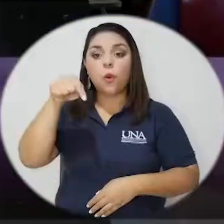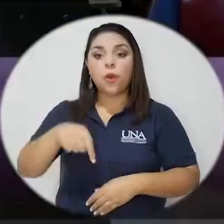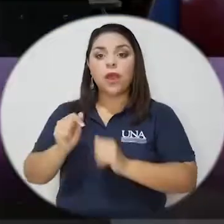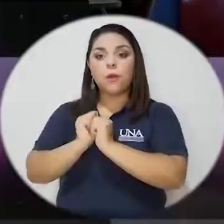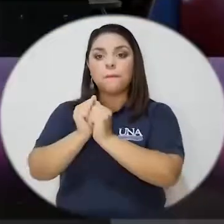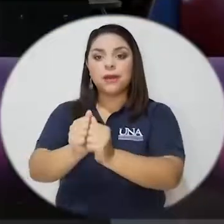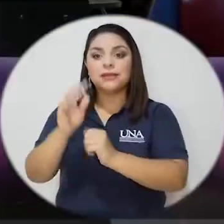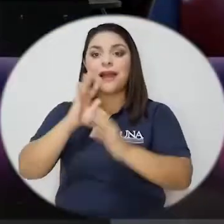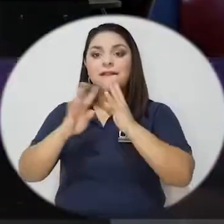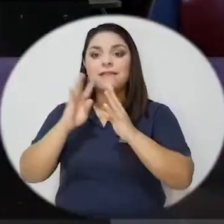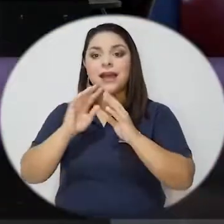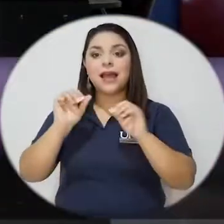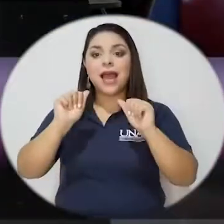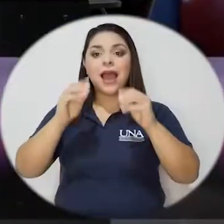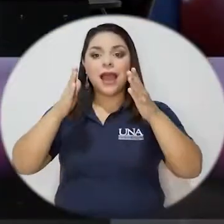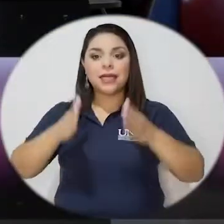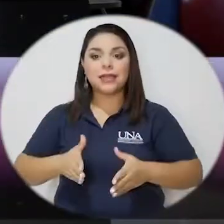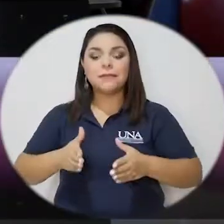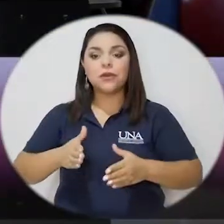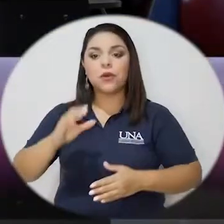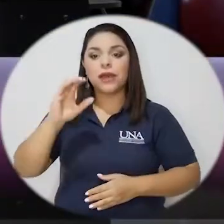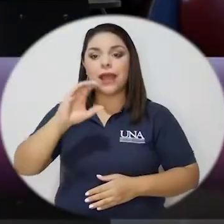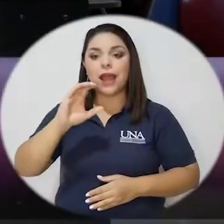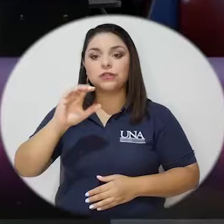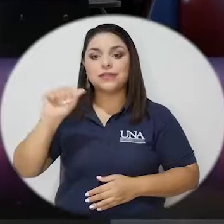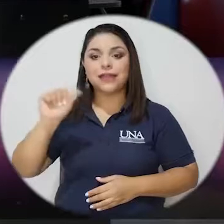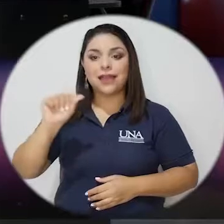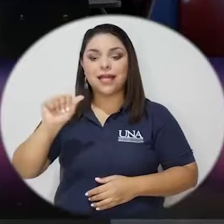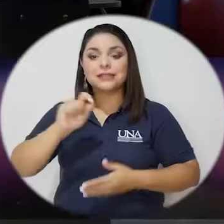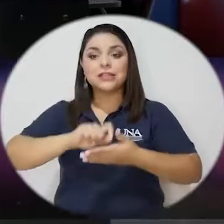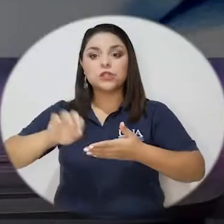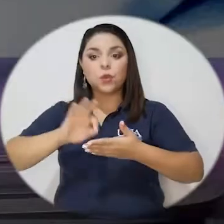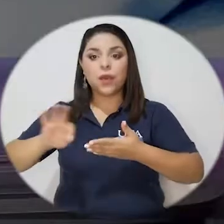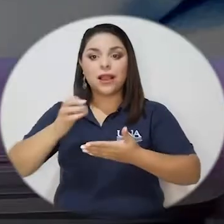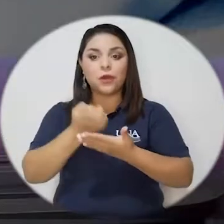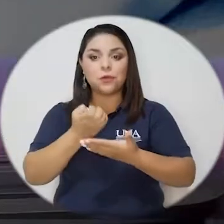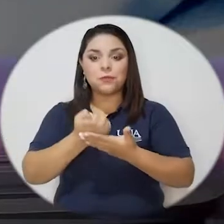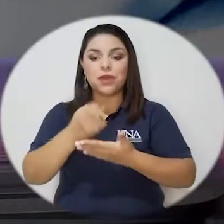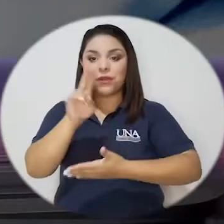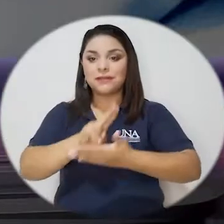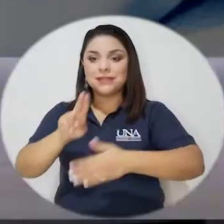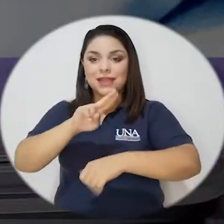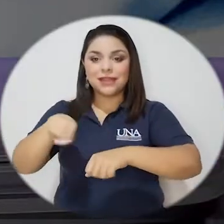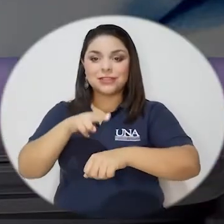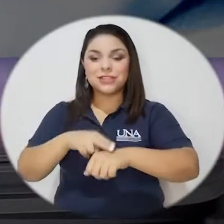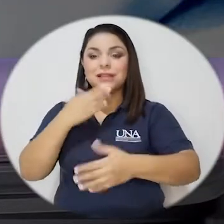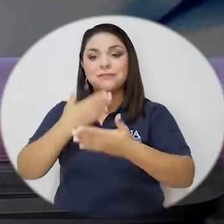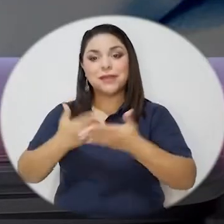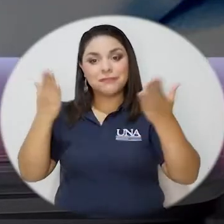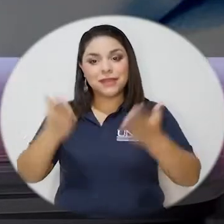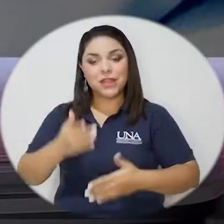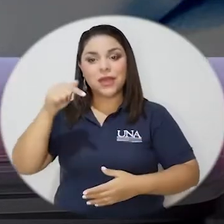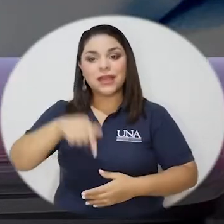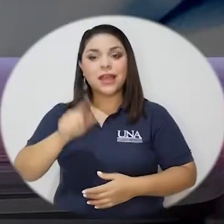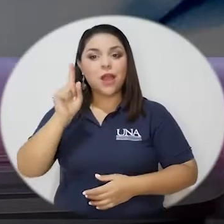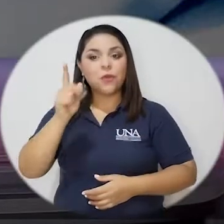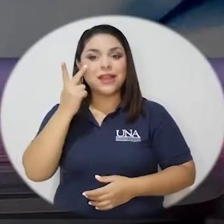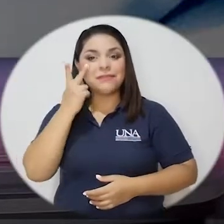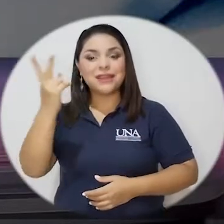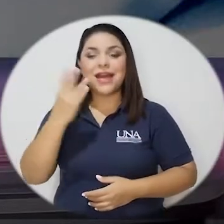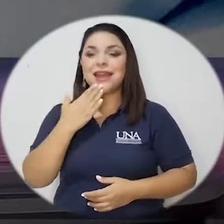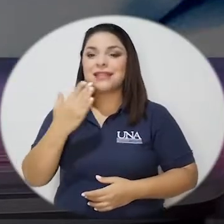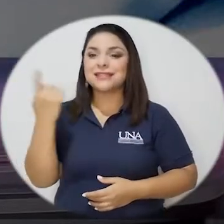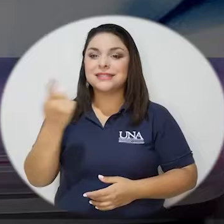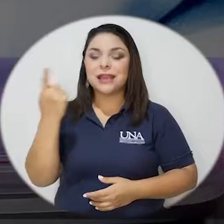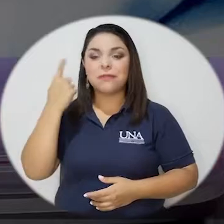oportunidad el académico Carlos Arguedas, de la Escuela de Economía de la Universidad Nacional. Bienvenido a una mirada una vez más, Carlos, siempre agradecidos por